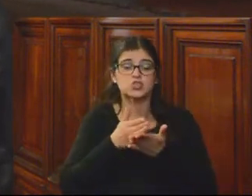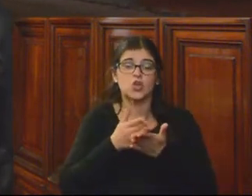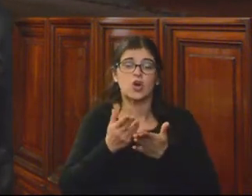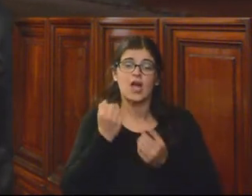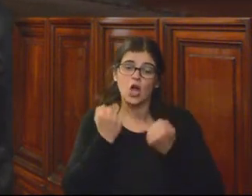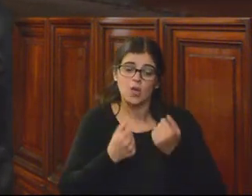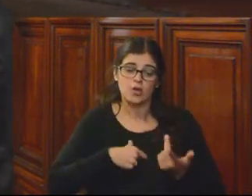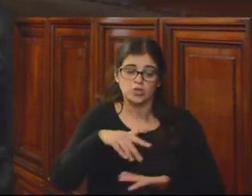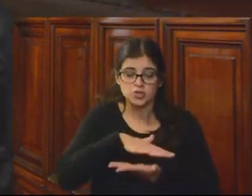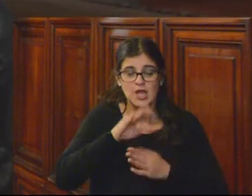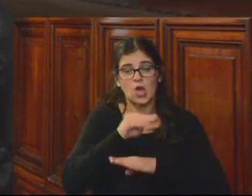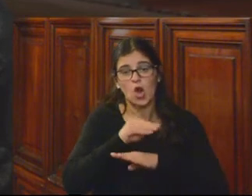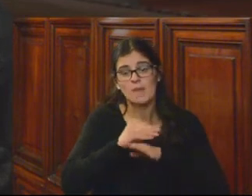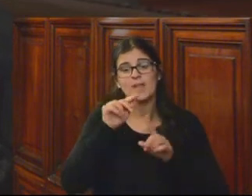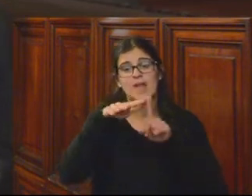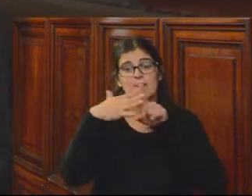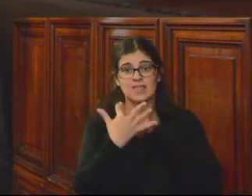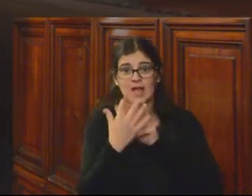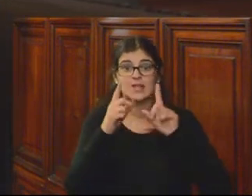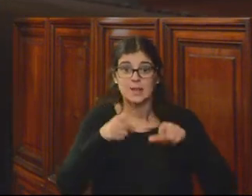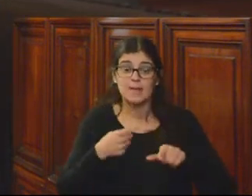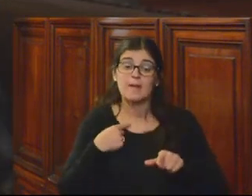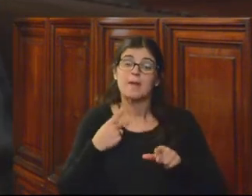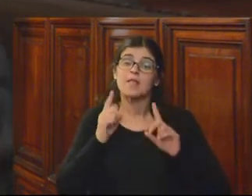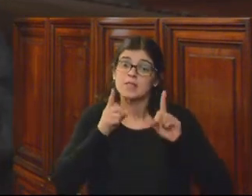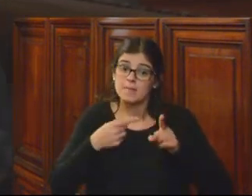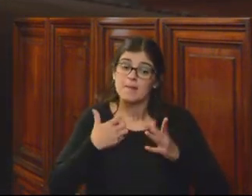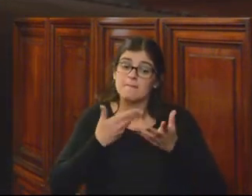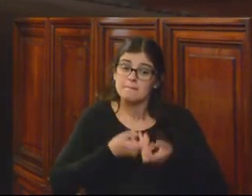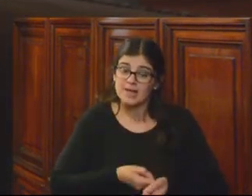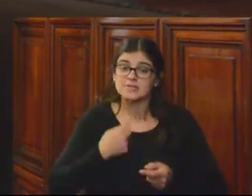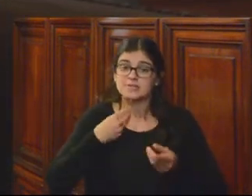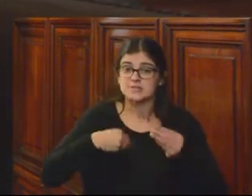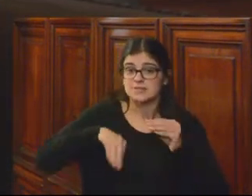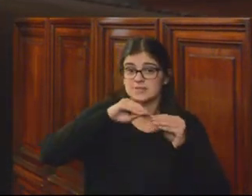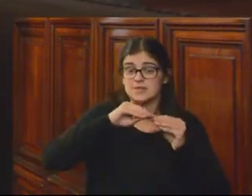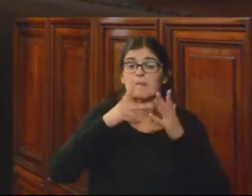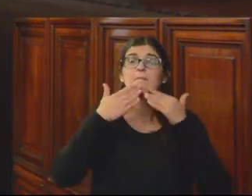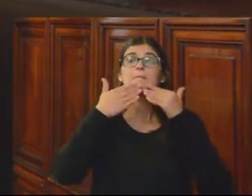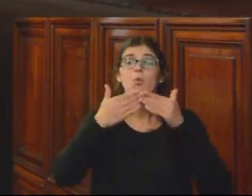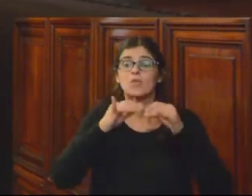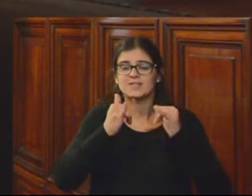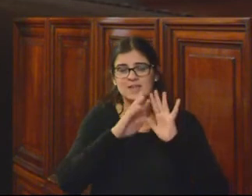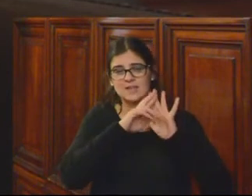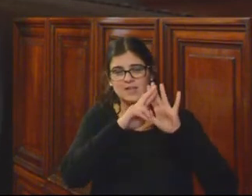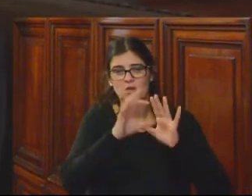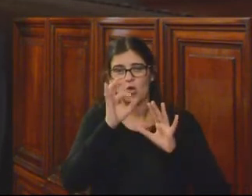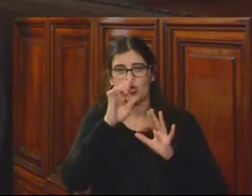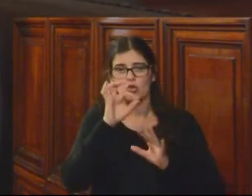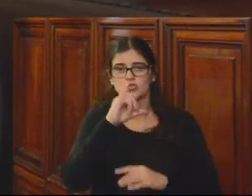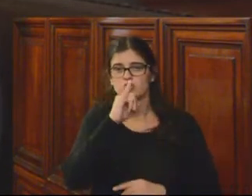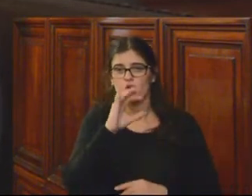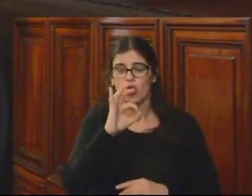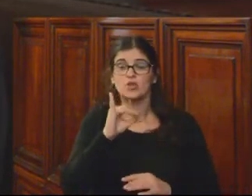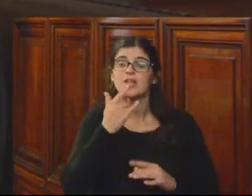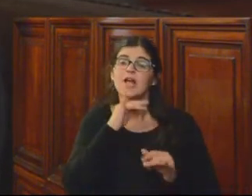económica, social, cultural y ambiental? Sumarme, por supuesto, a las preguntas que ya hizo el comisionado Orozco a raíz de